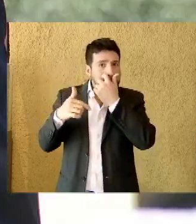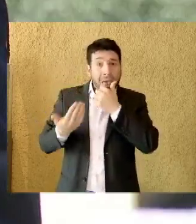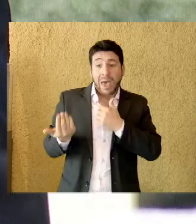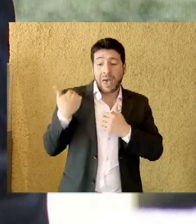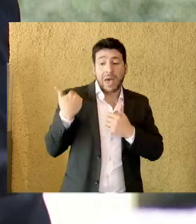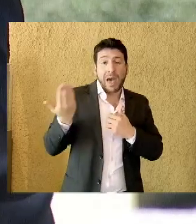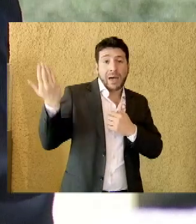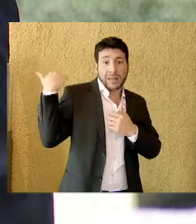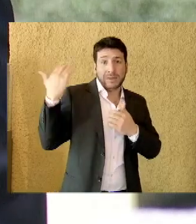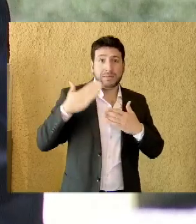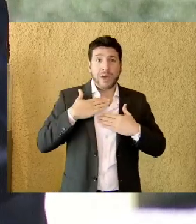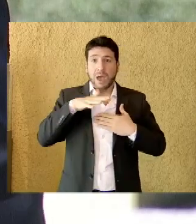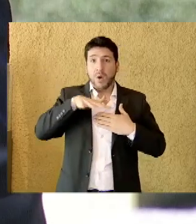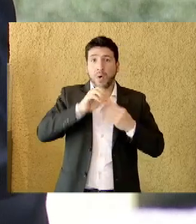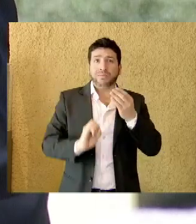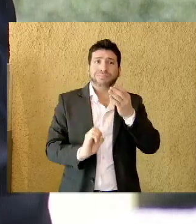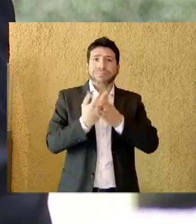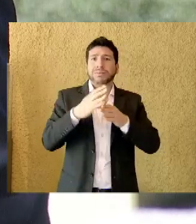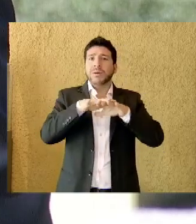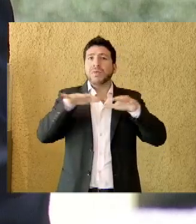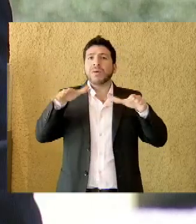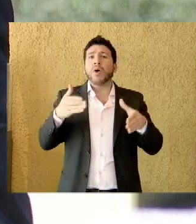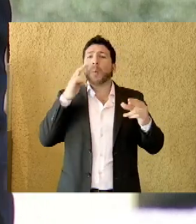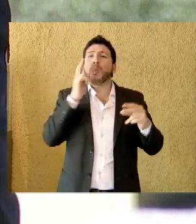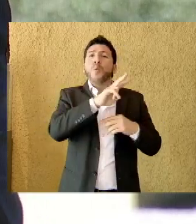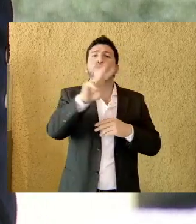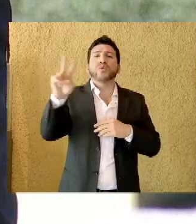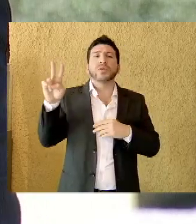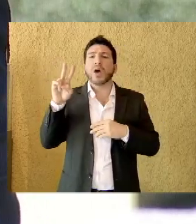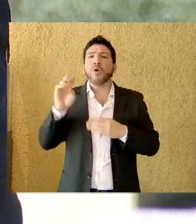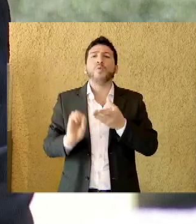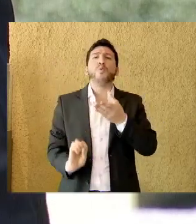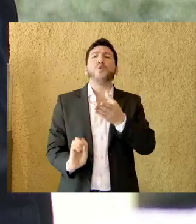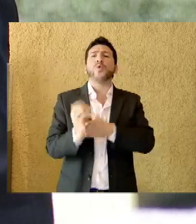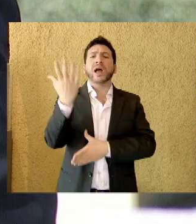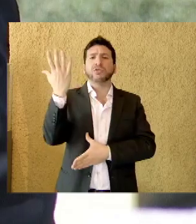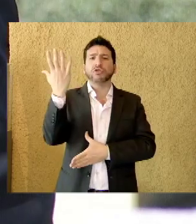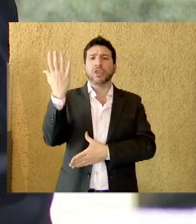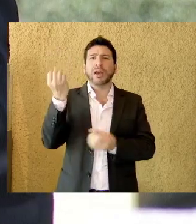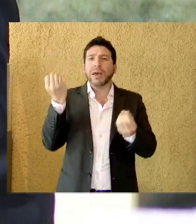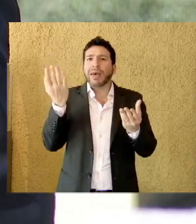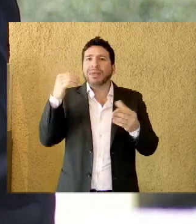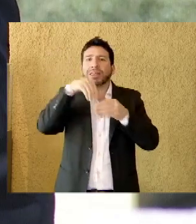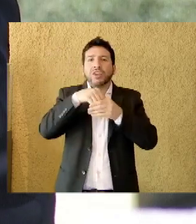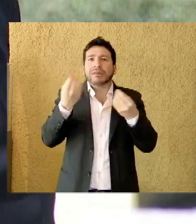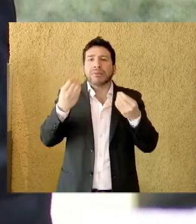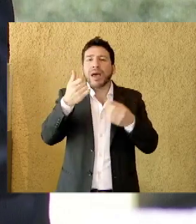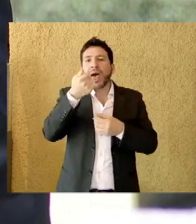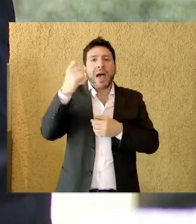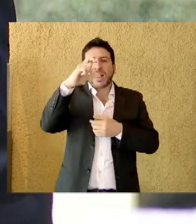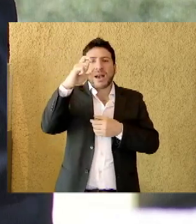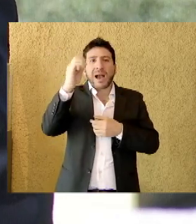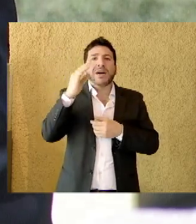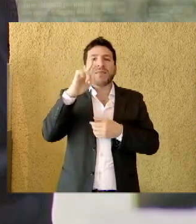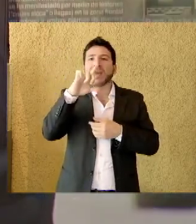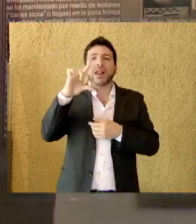encuentra el Área Fundacional o el Museo, que justamente es una estructura que cobija los cimientos del Cabildo, que sabemos